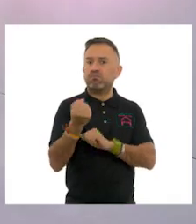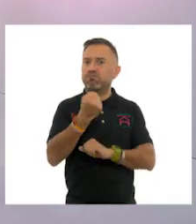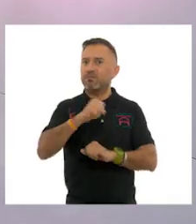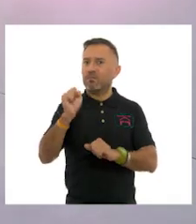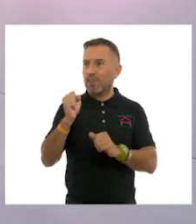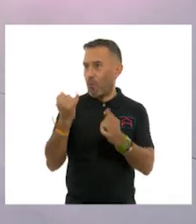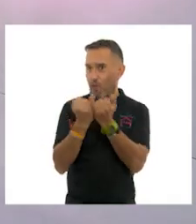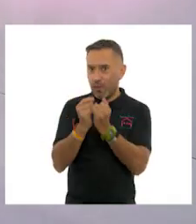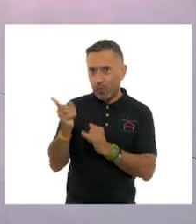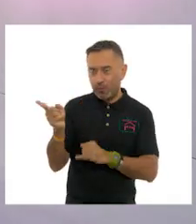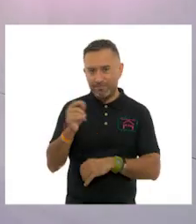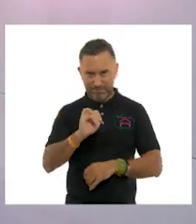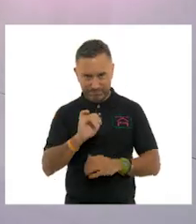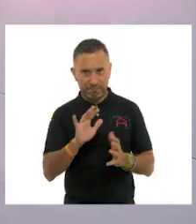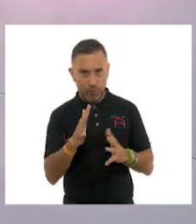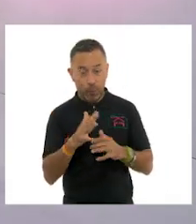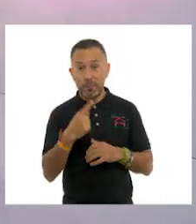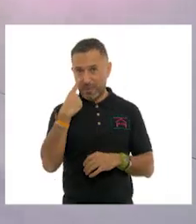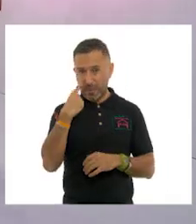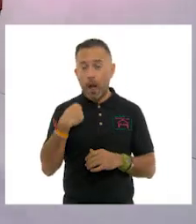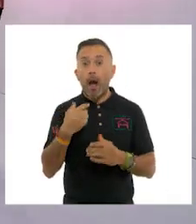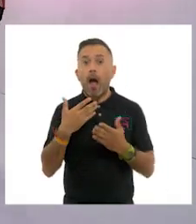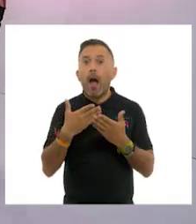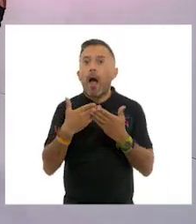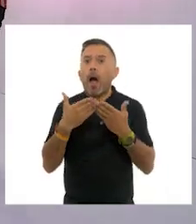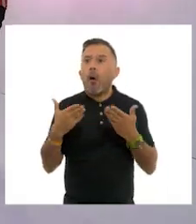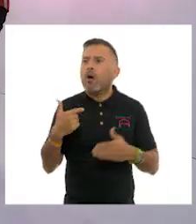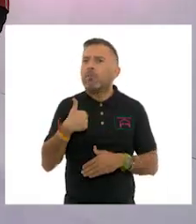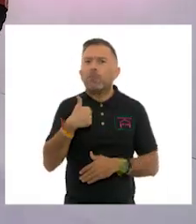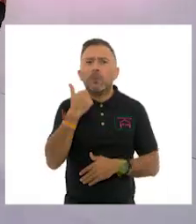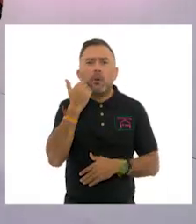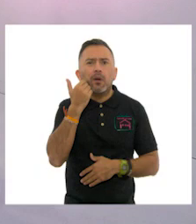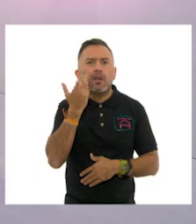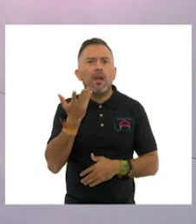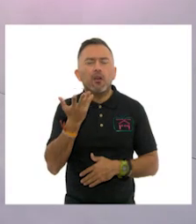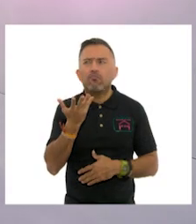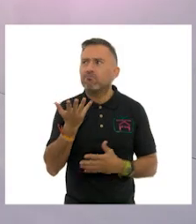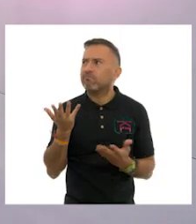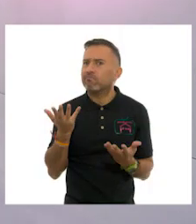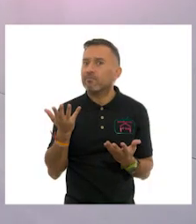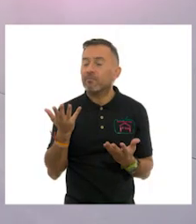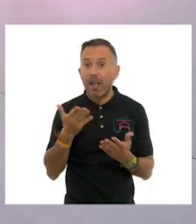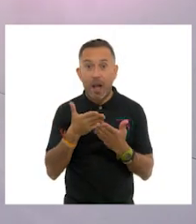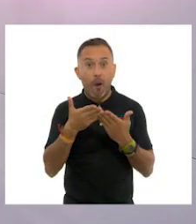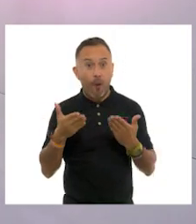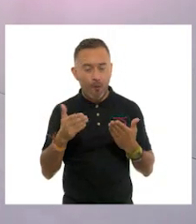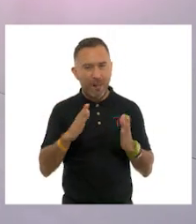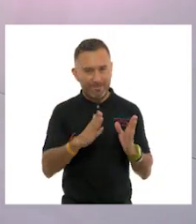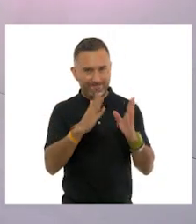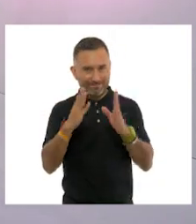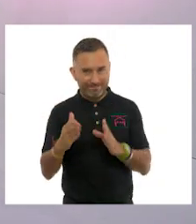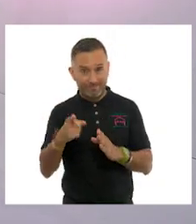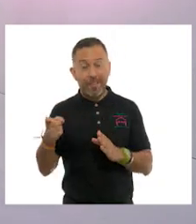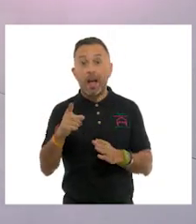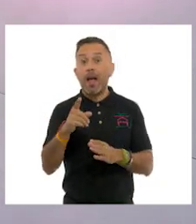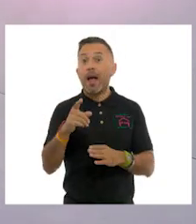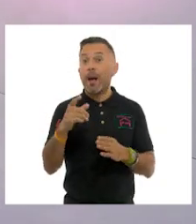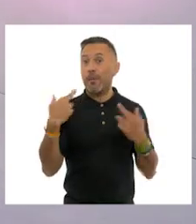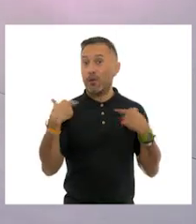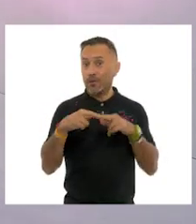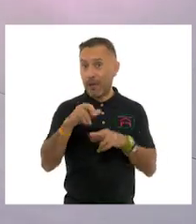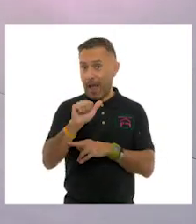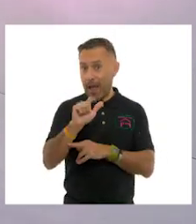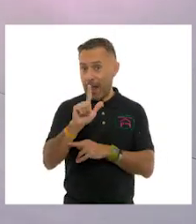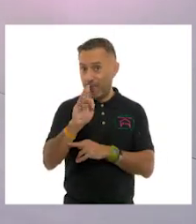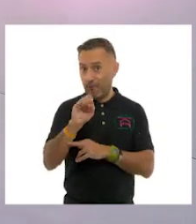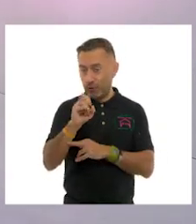tanta clase, ¿puedes creer? Yo lo que quiero ahora, ¿sabes qué es? Pues tenemos una sección cómica que nos trae nuestro querido Alfonso y es lo que